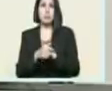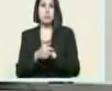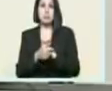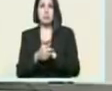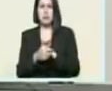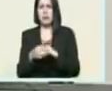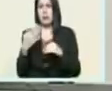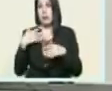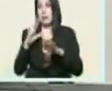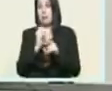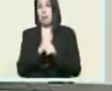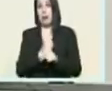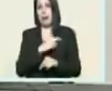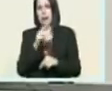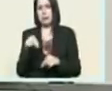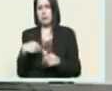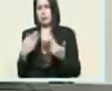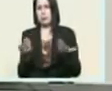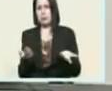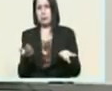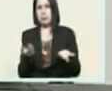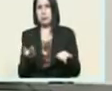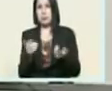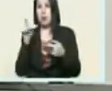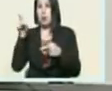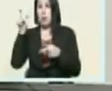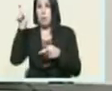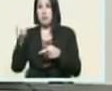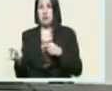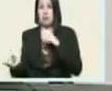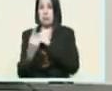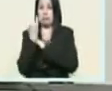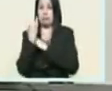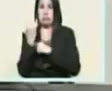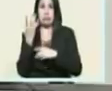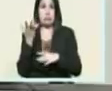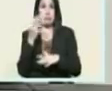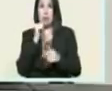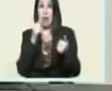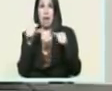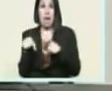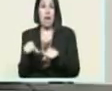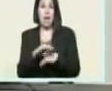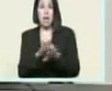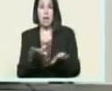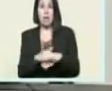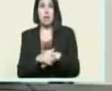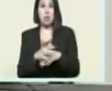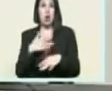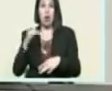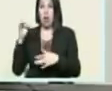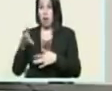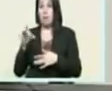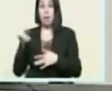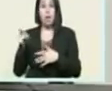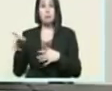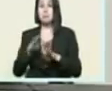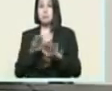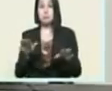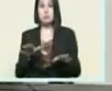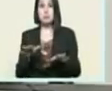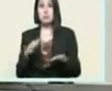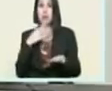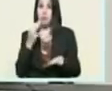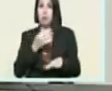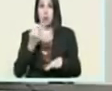¿Qué no puede esperar uno de un personaje de esta calaña? Lo lamento mucho, lo lamento, de